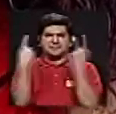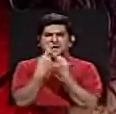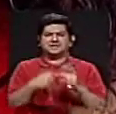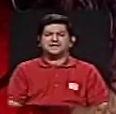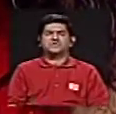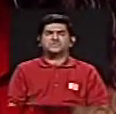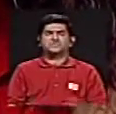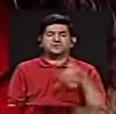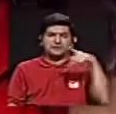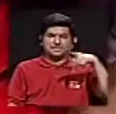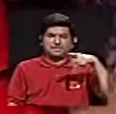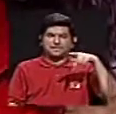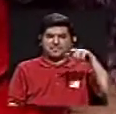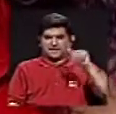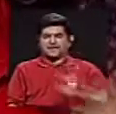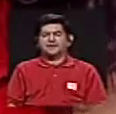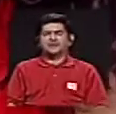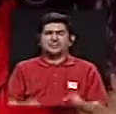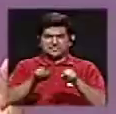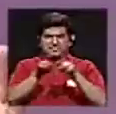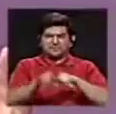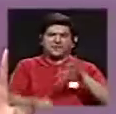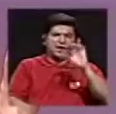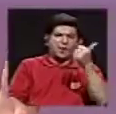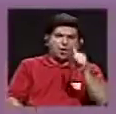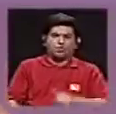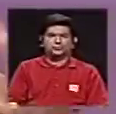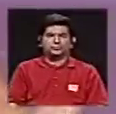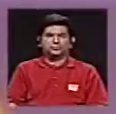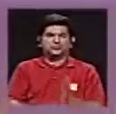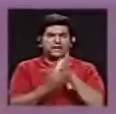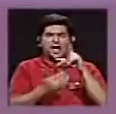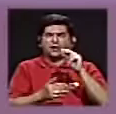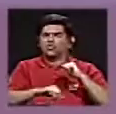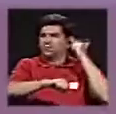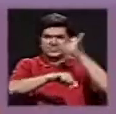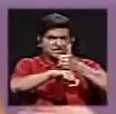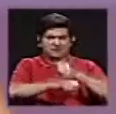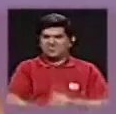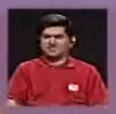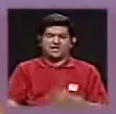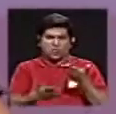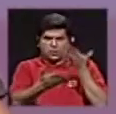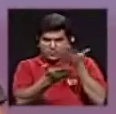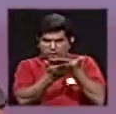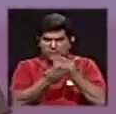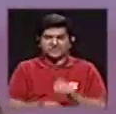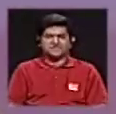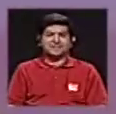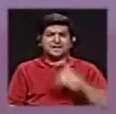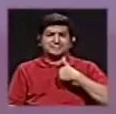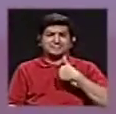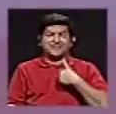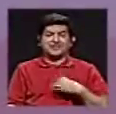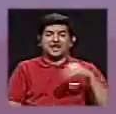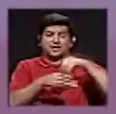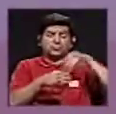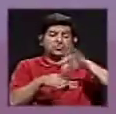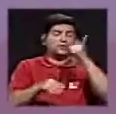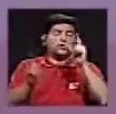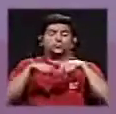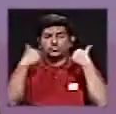también de esos aportes aportes del partido acción ciudadana entonces era una algo que no estaba dado verdades a esa propuesta problemática sino que tuvo un poquito de aportes de los